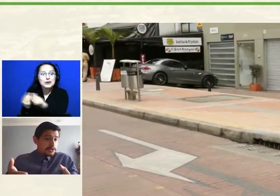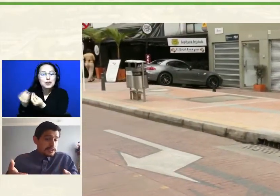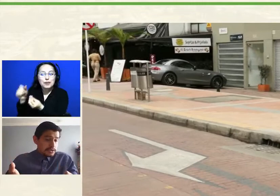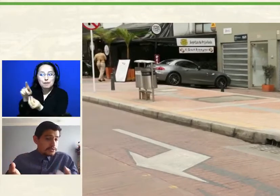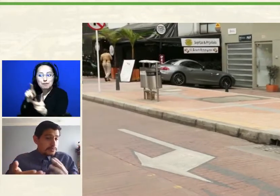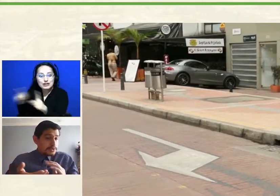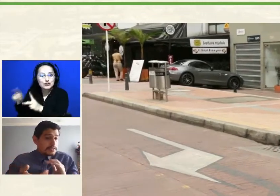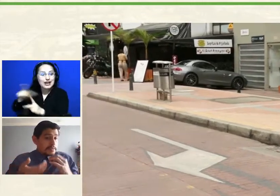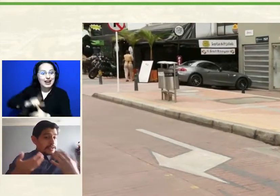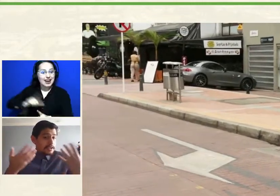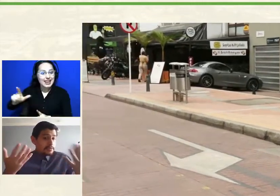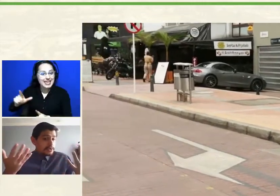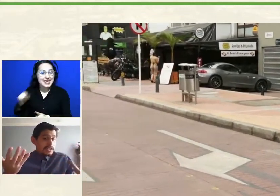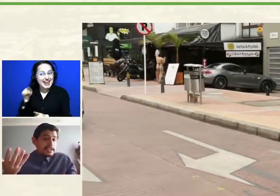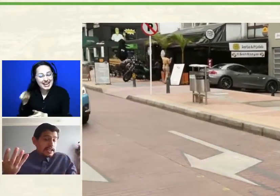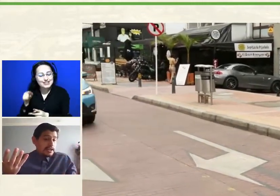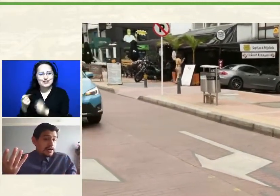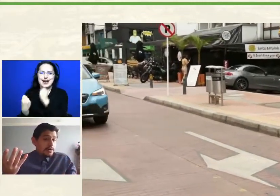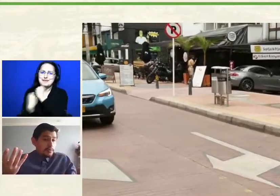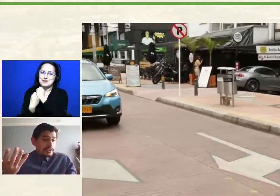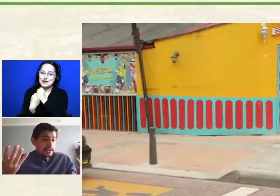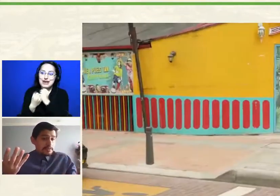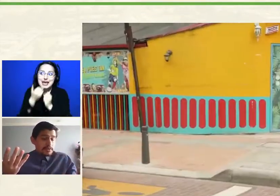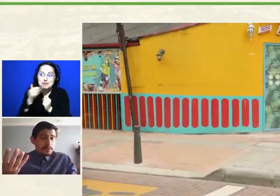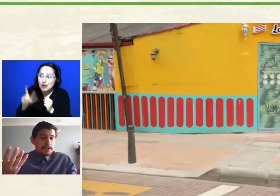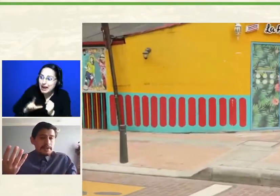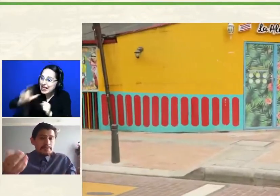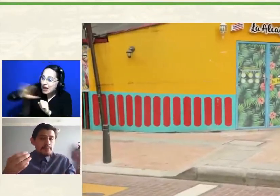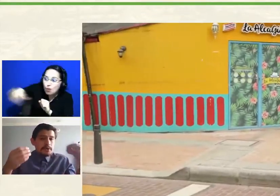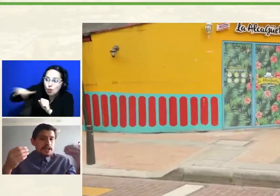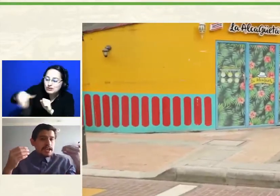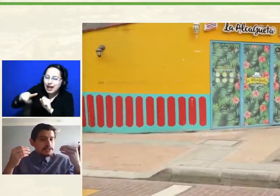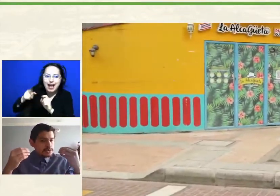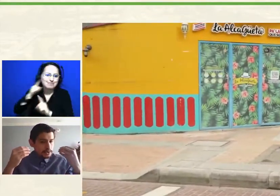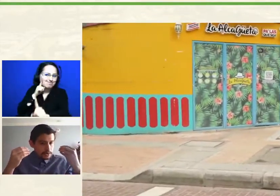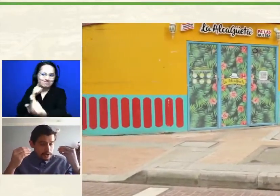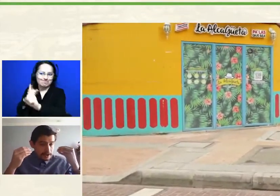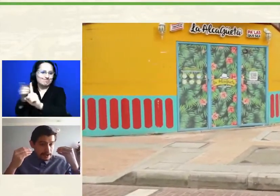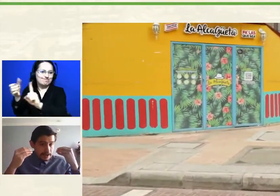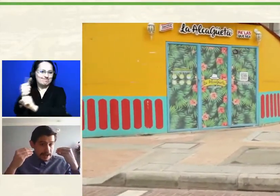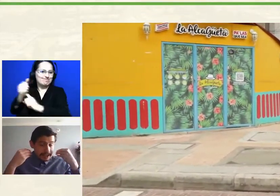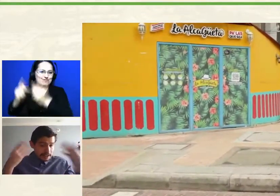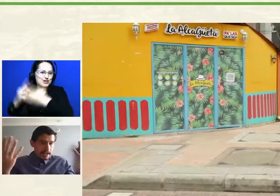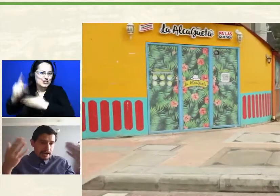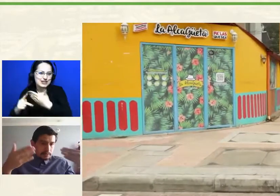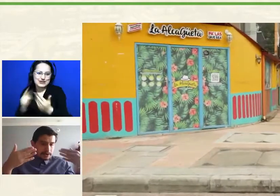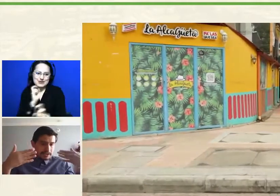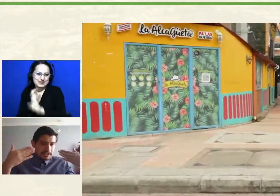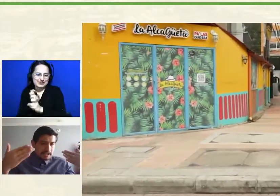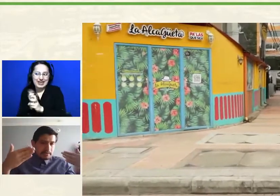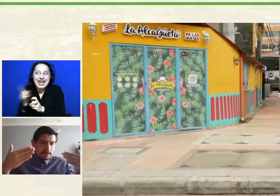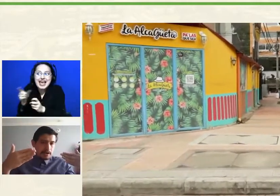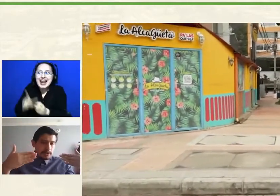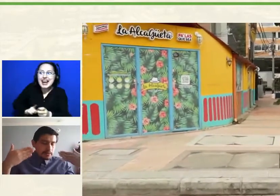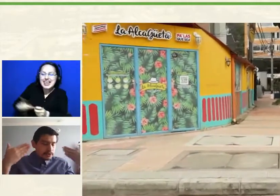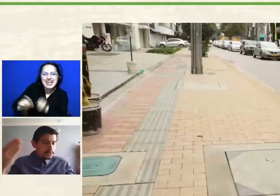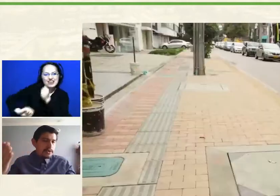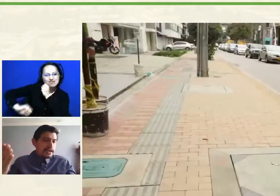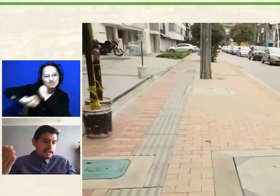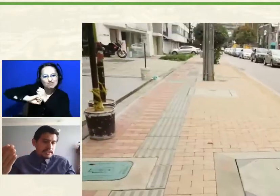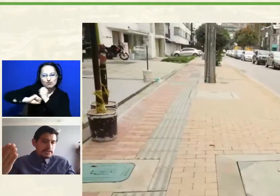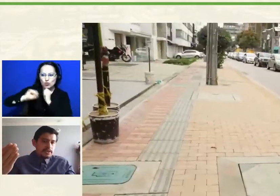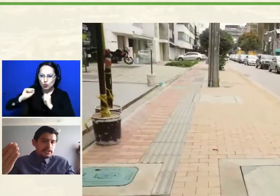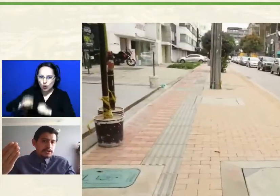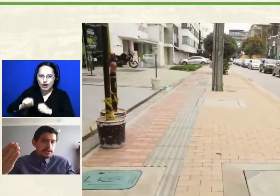estos proyectos posiblemente no podrían llegar a un buen término. ¿Por qué? Porque ellos son la entrada, la puerta de entrada para Obra por tu